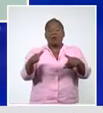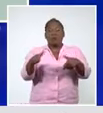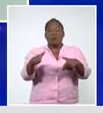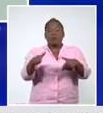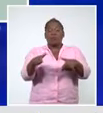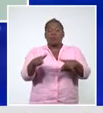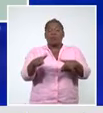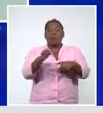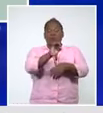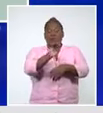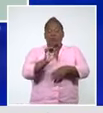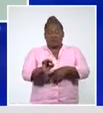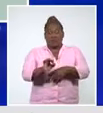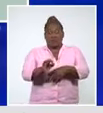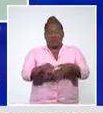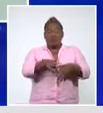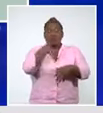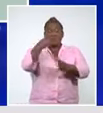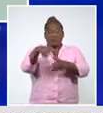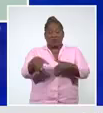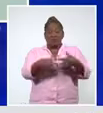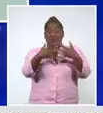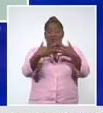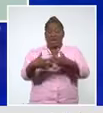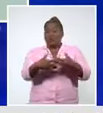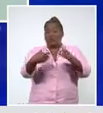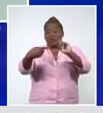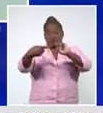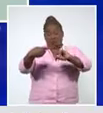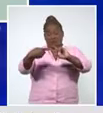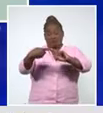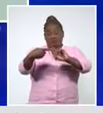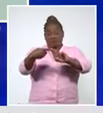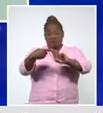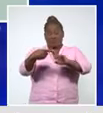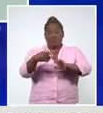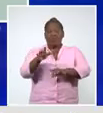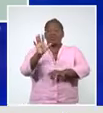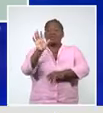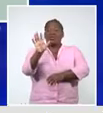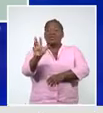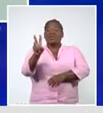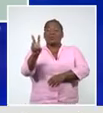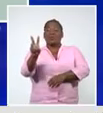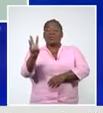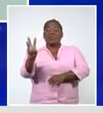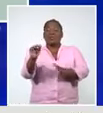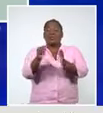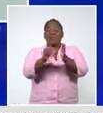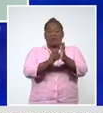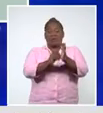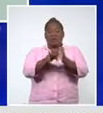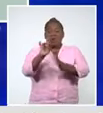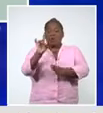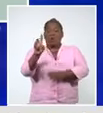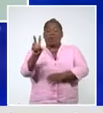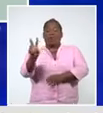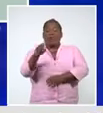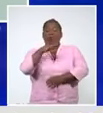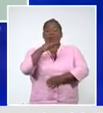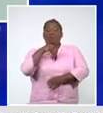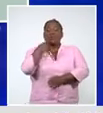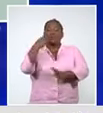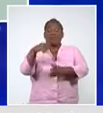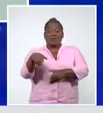pues Estados Unidos de Norteamérica a la cabeza, con 523.092 fallecidos, Brasil